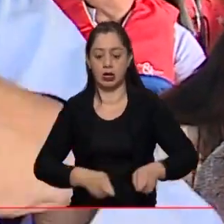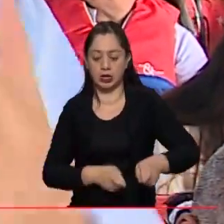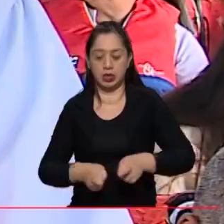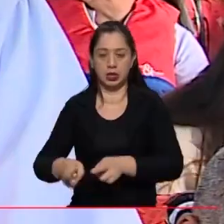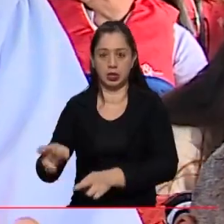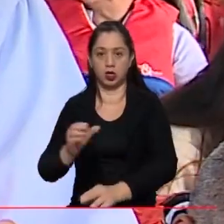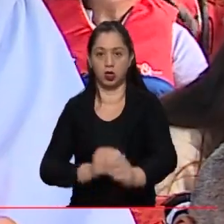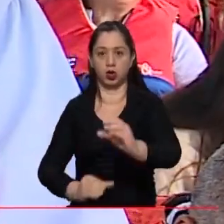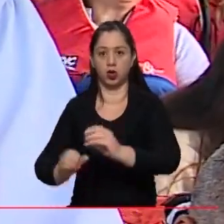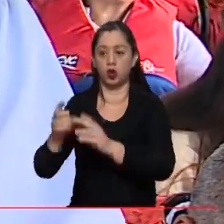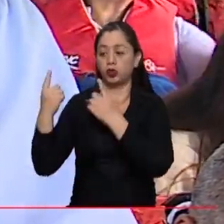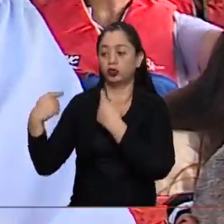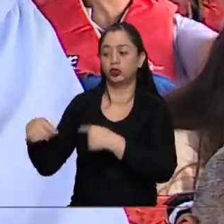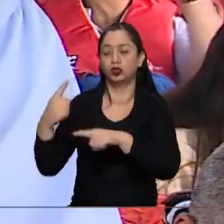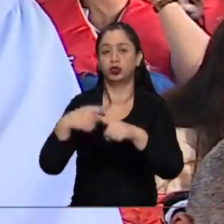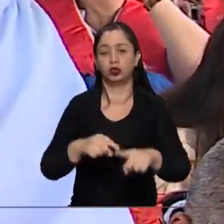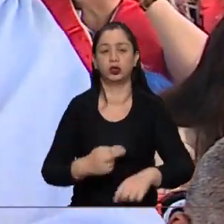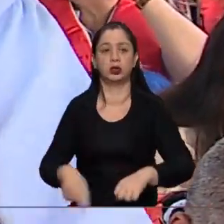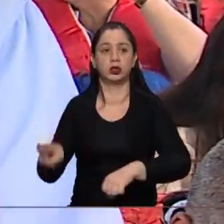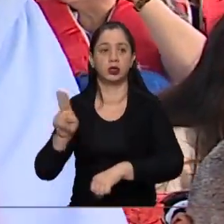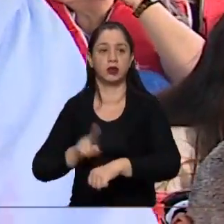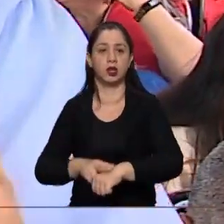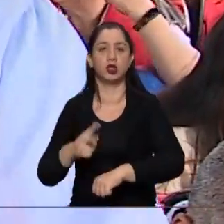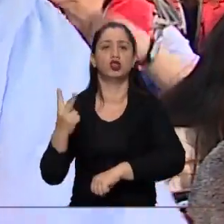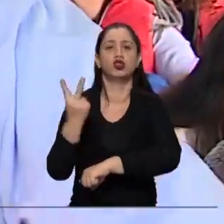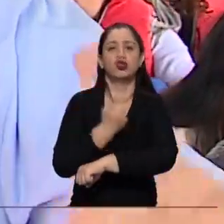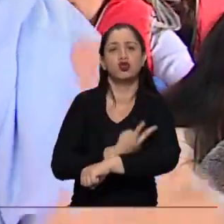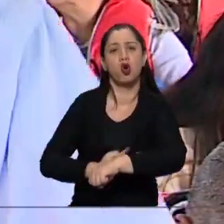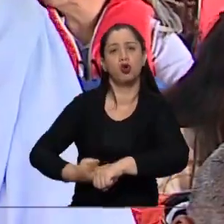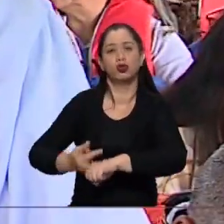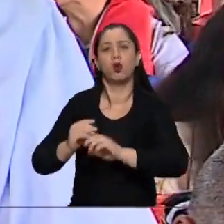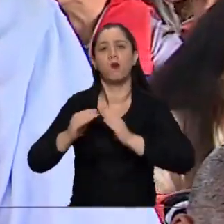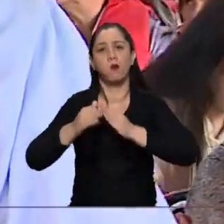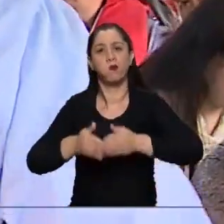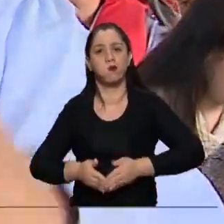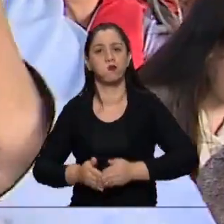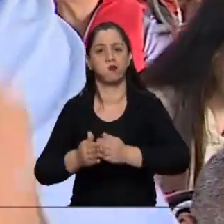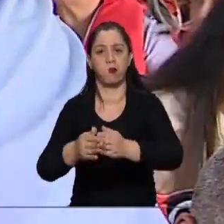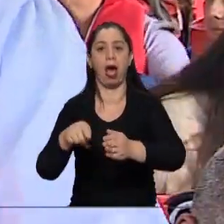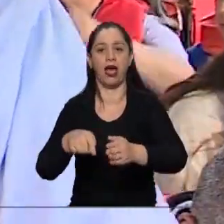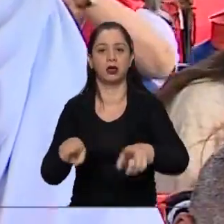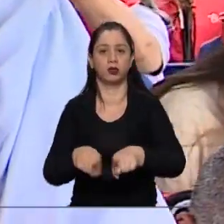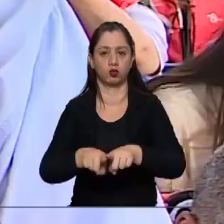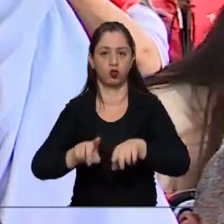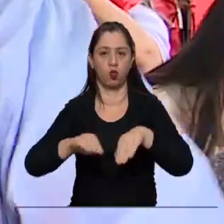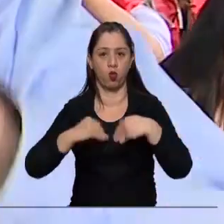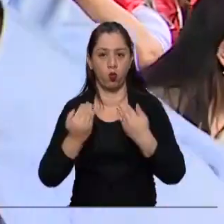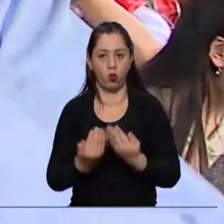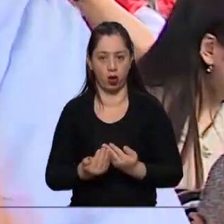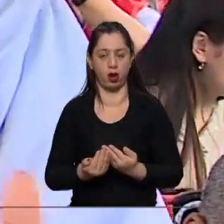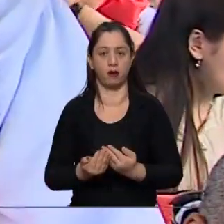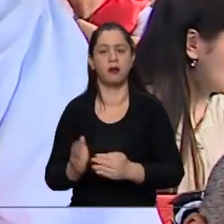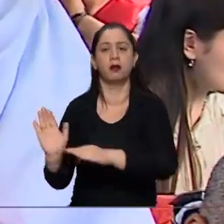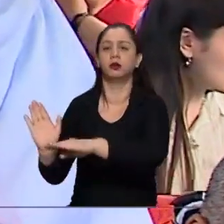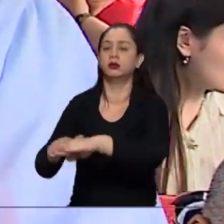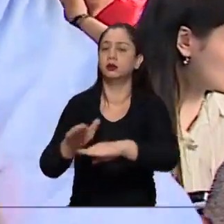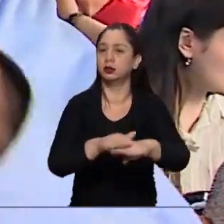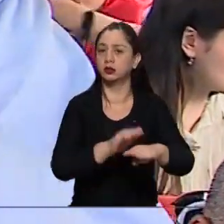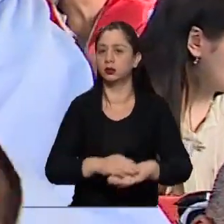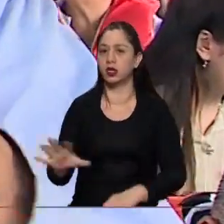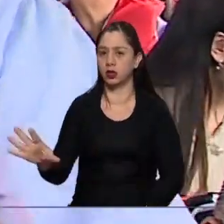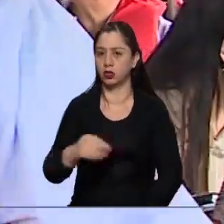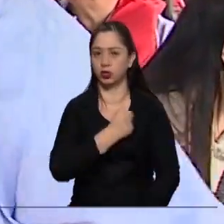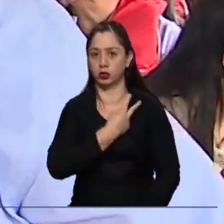Cauca de turismo de naturaleza aproximadamente de 2 horas navegando en el barco escuela. Pero quiero hacer un llamado a todos los